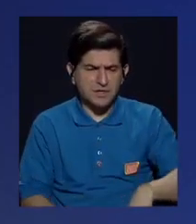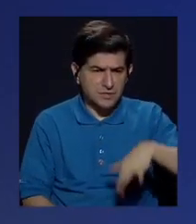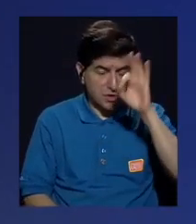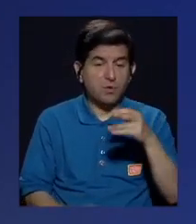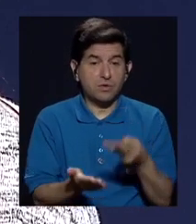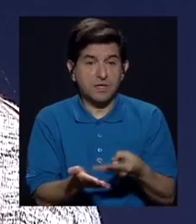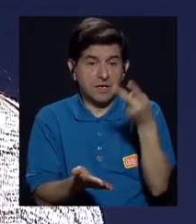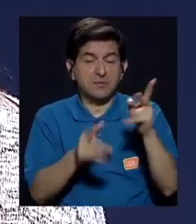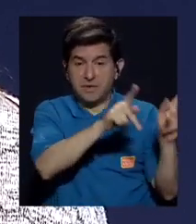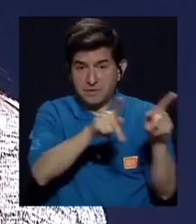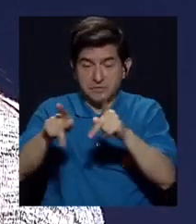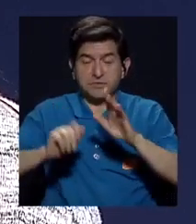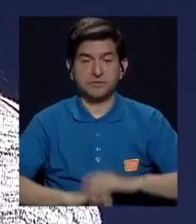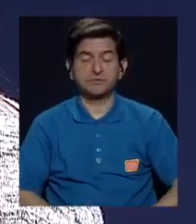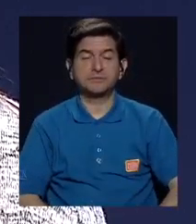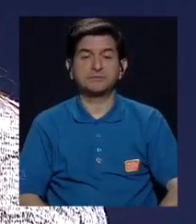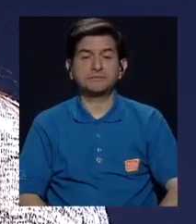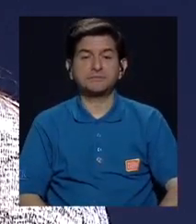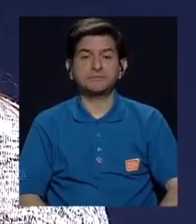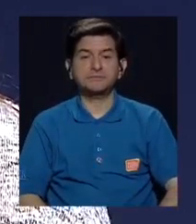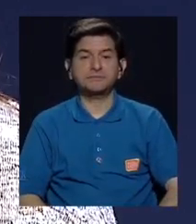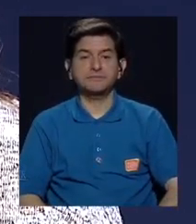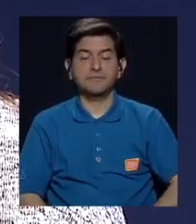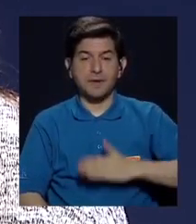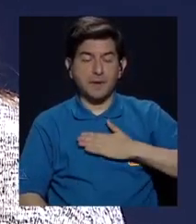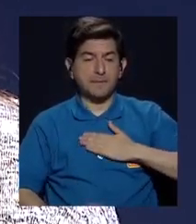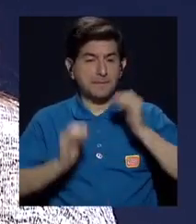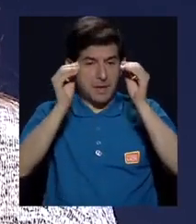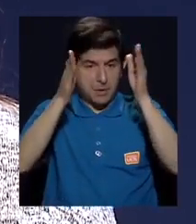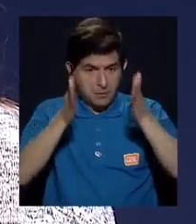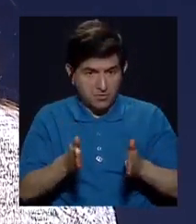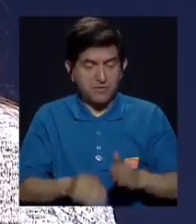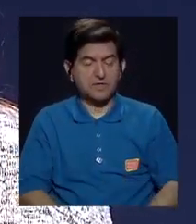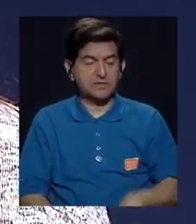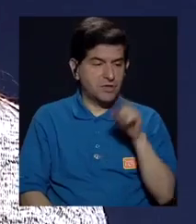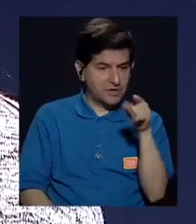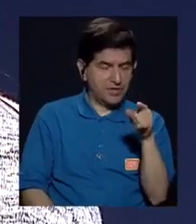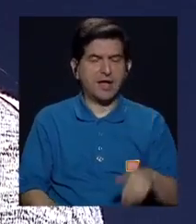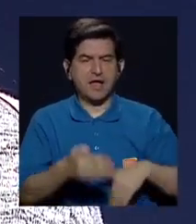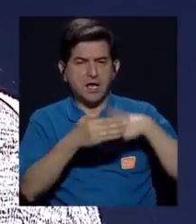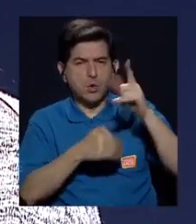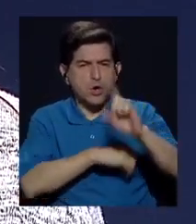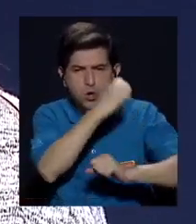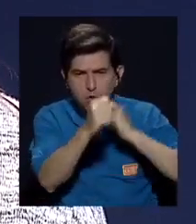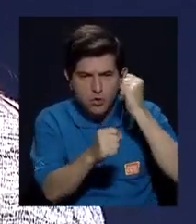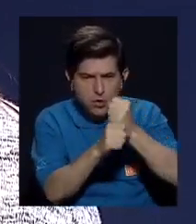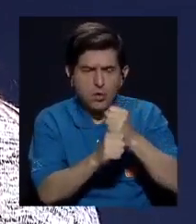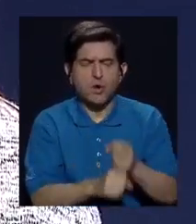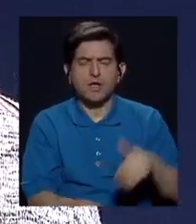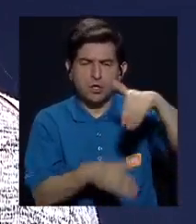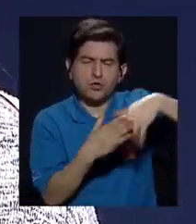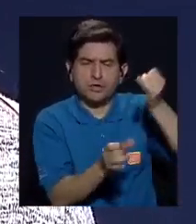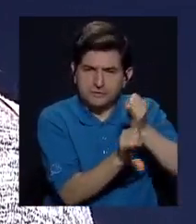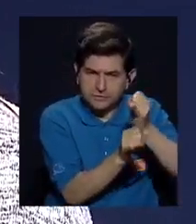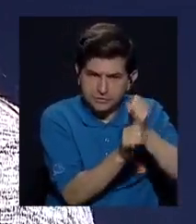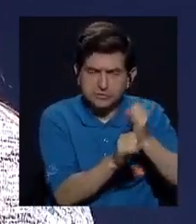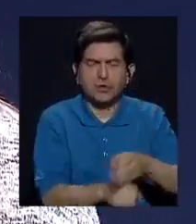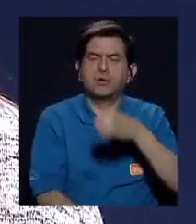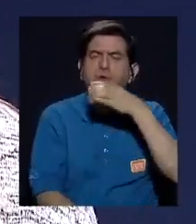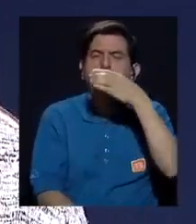grandes valores. Entonces, mi profesor de ahí, del EMAI, después de un año de estar en la institución,